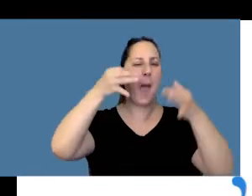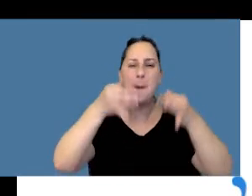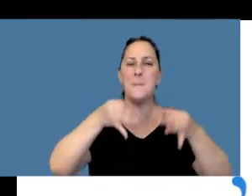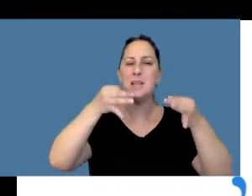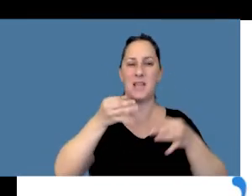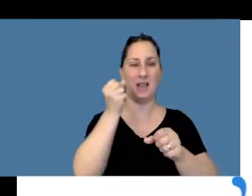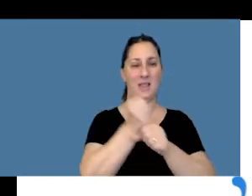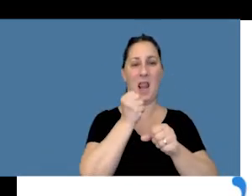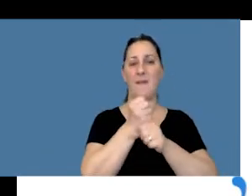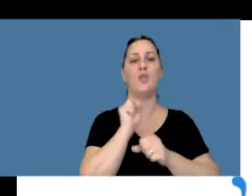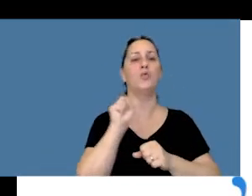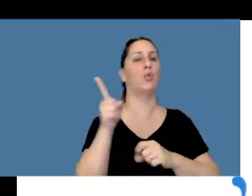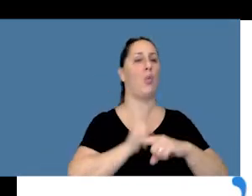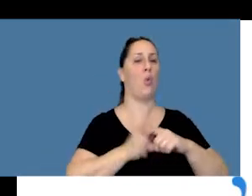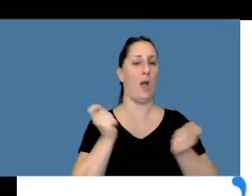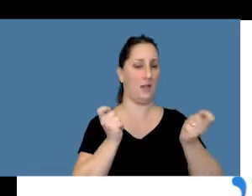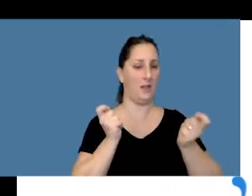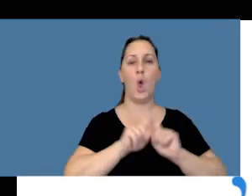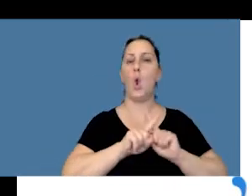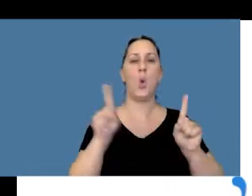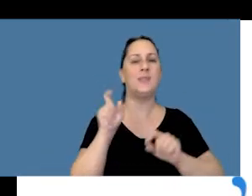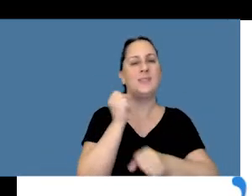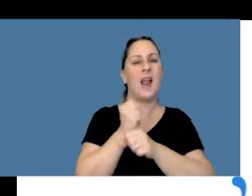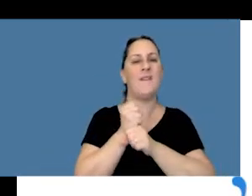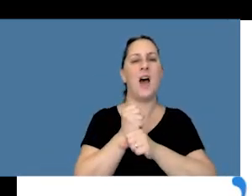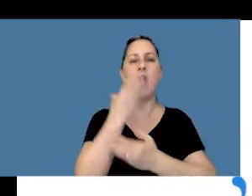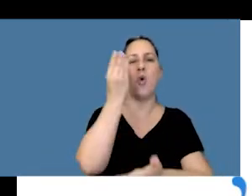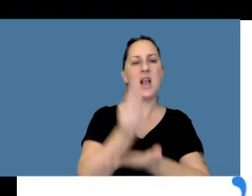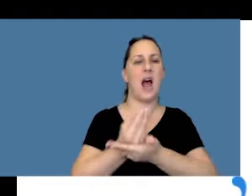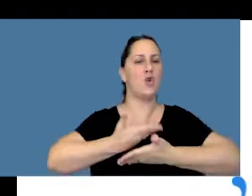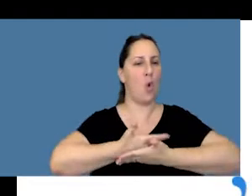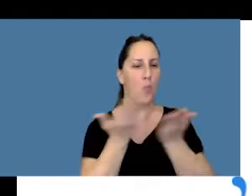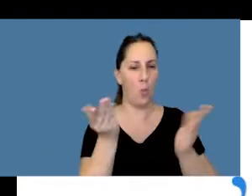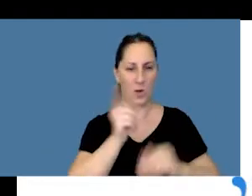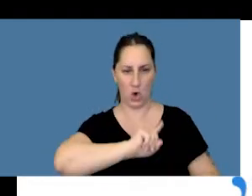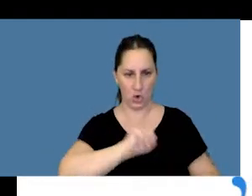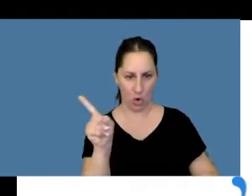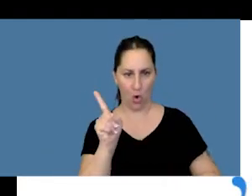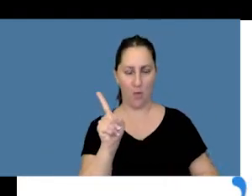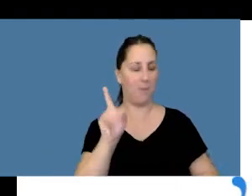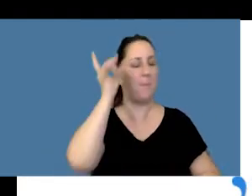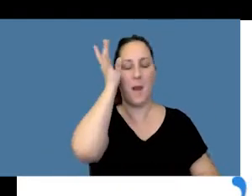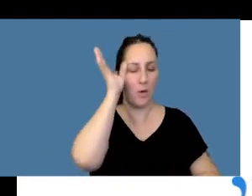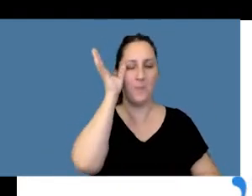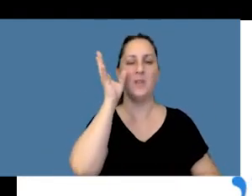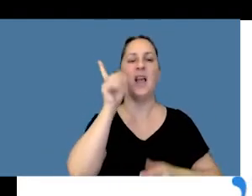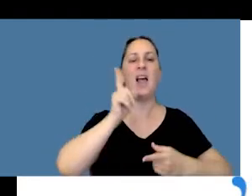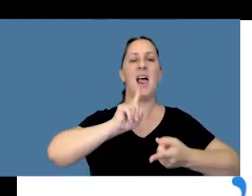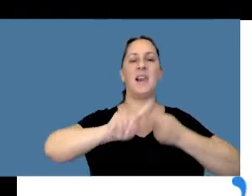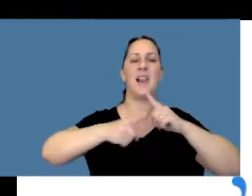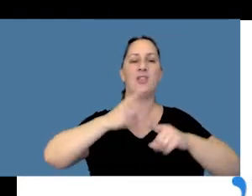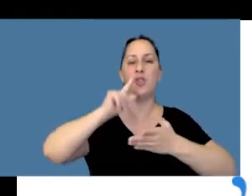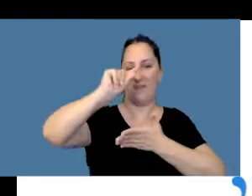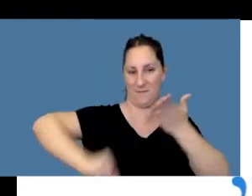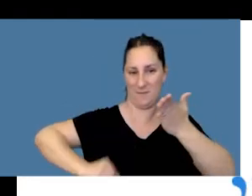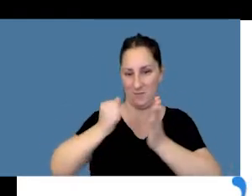trabajo independiente, es decir, no ejerzan ni cargos públicos, que no estén en relación de